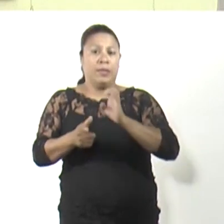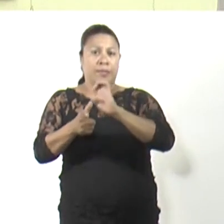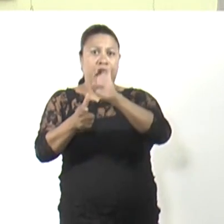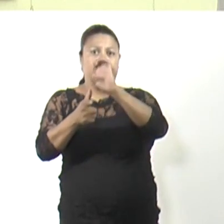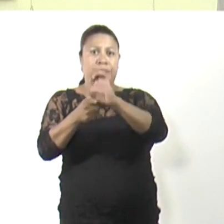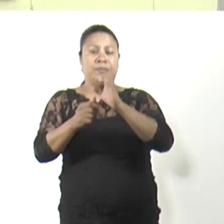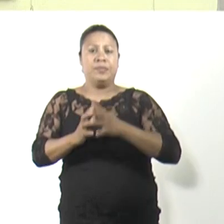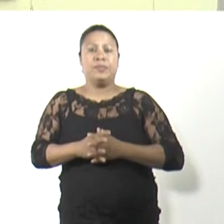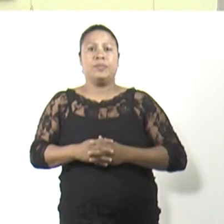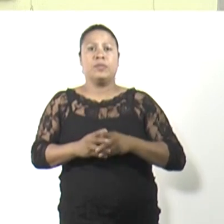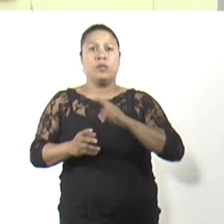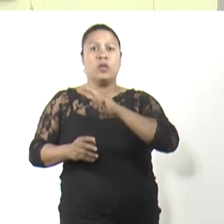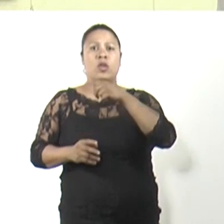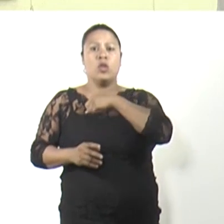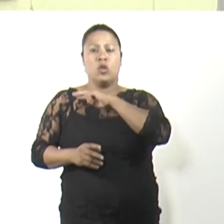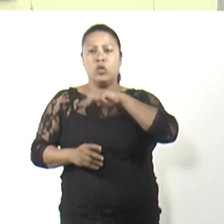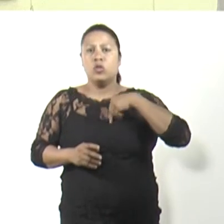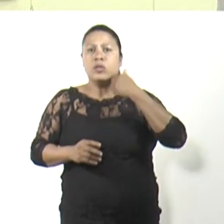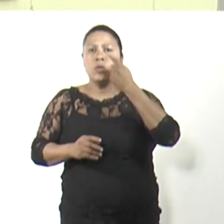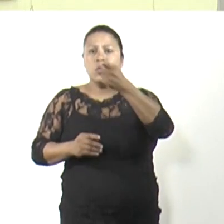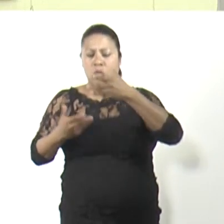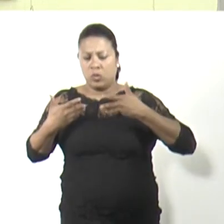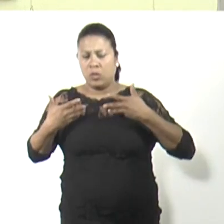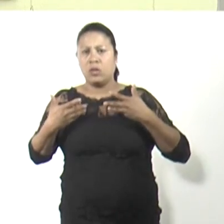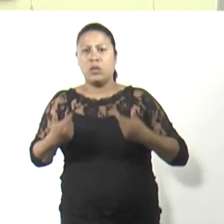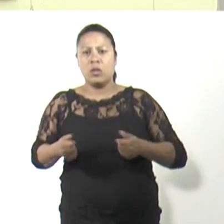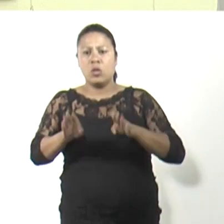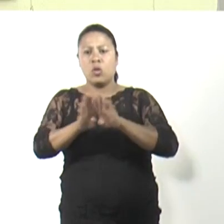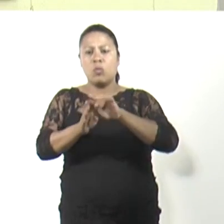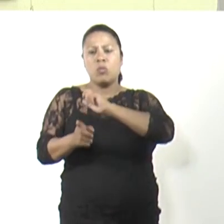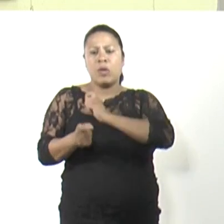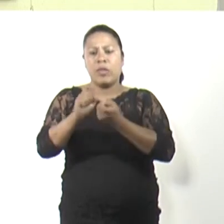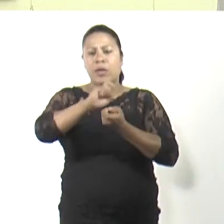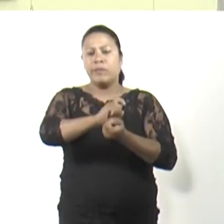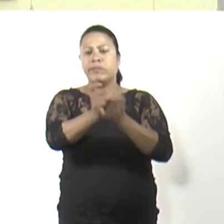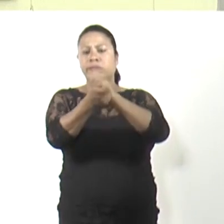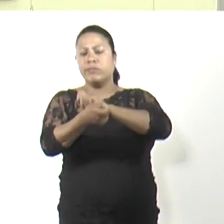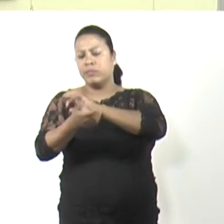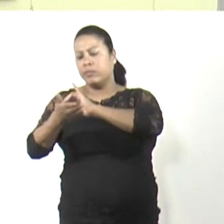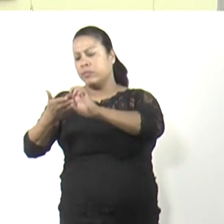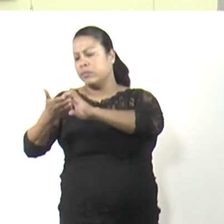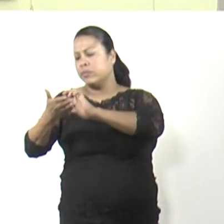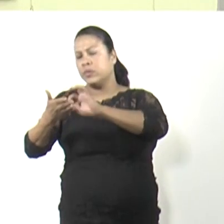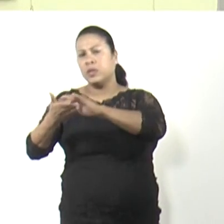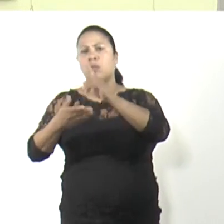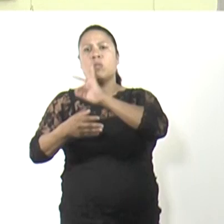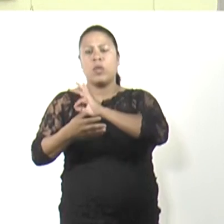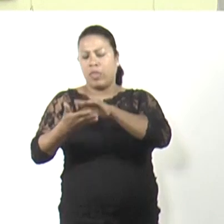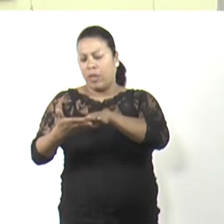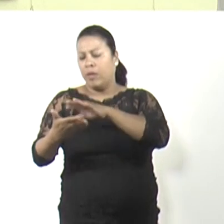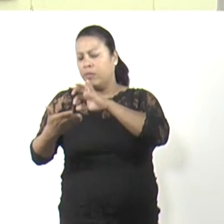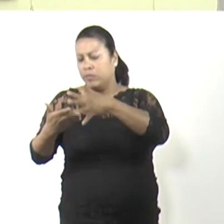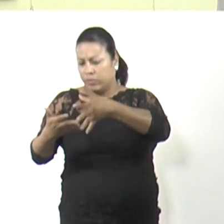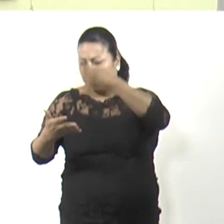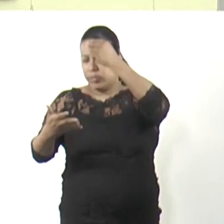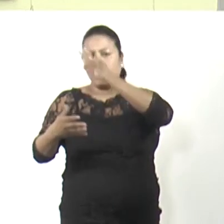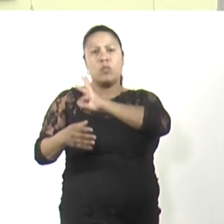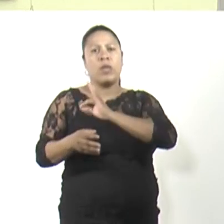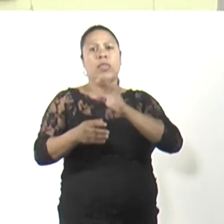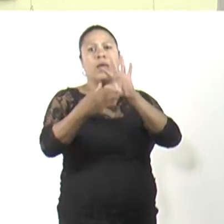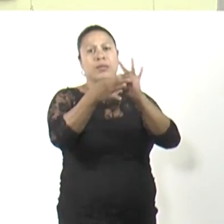Entonces, comprensión e interpretación de textos. Vas a interpretar para que tú